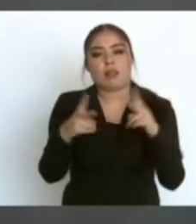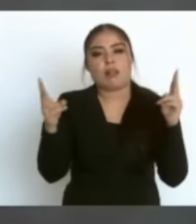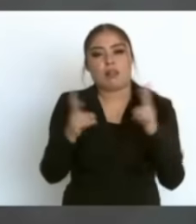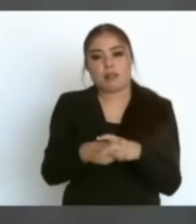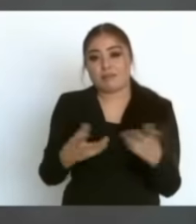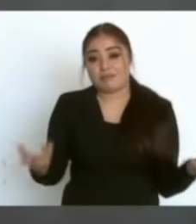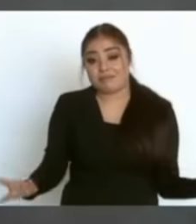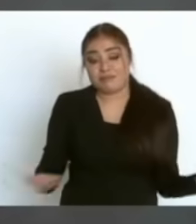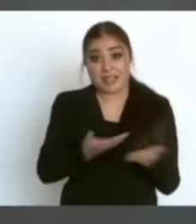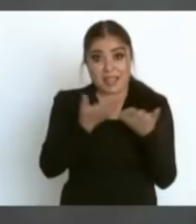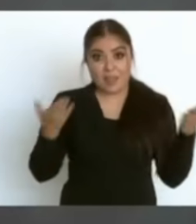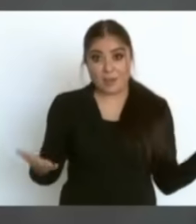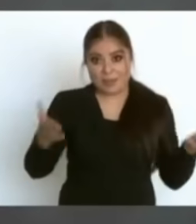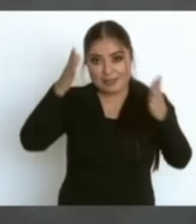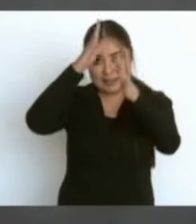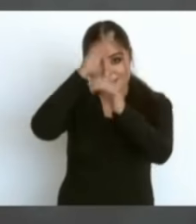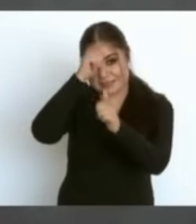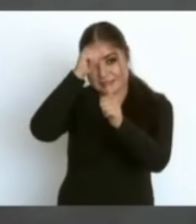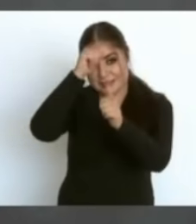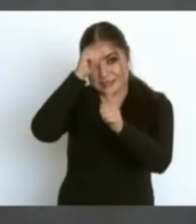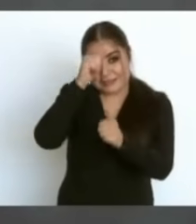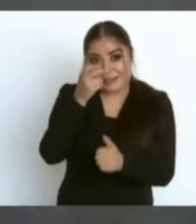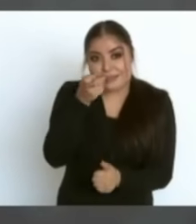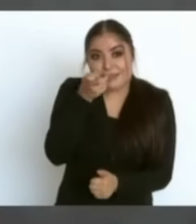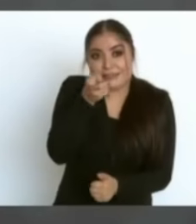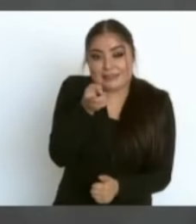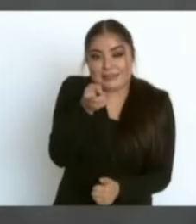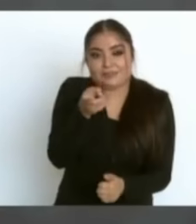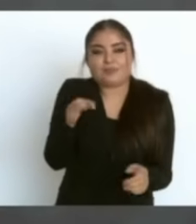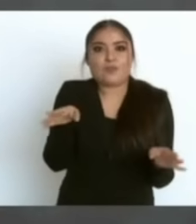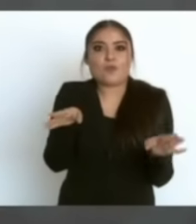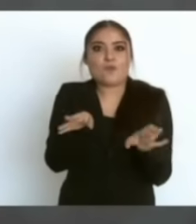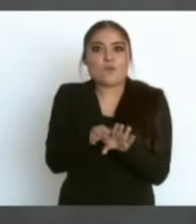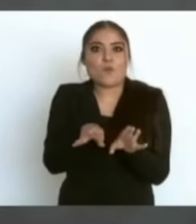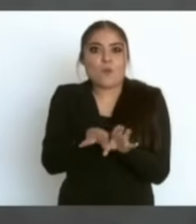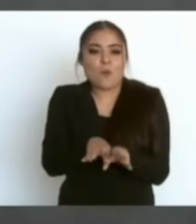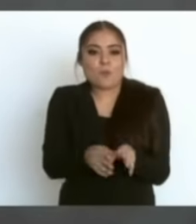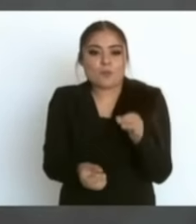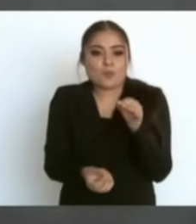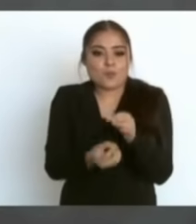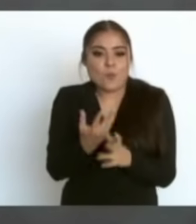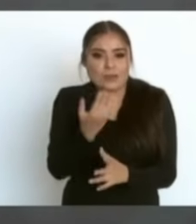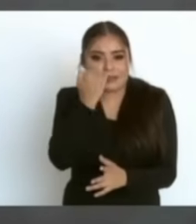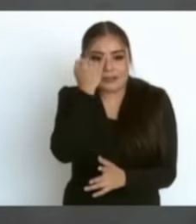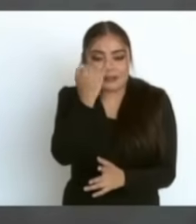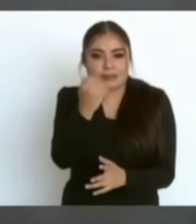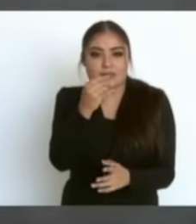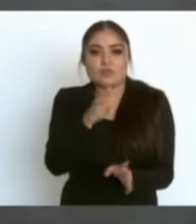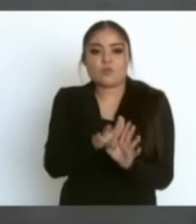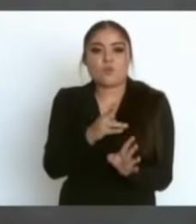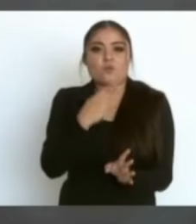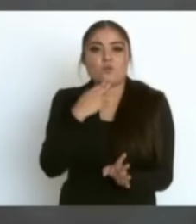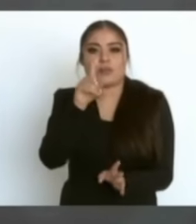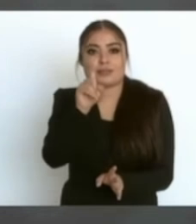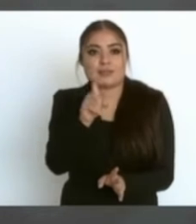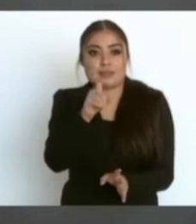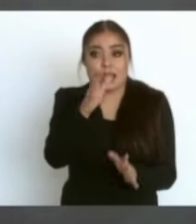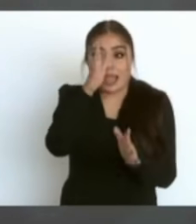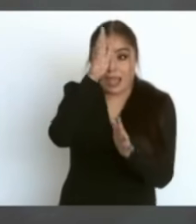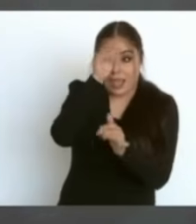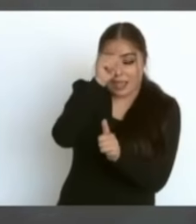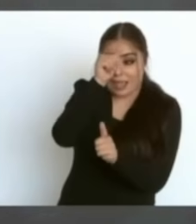lograr un acuerdo sobre cómo usar el agua en beneficio de todos no